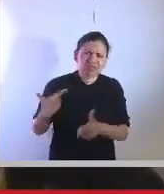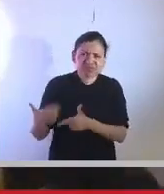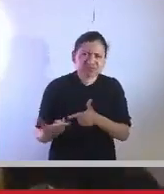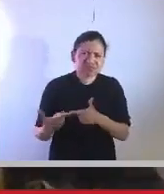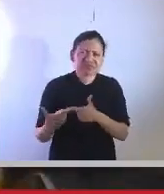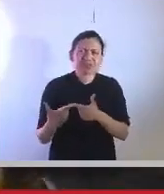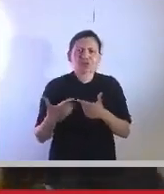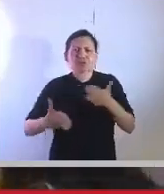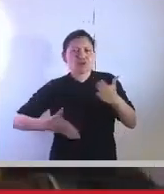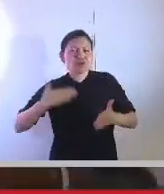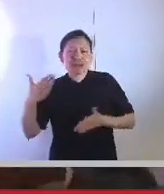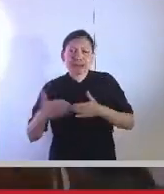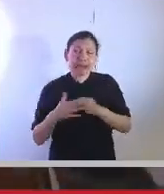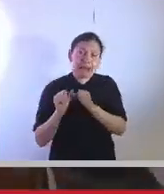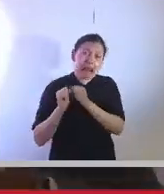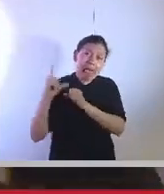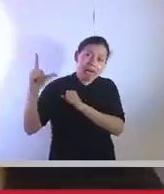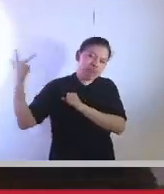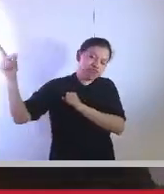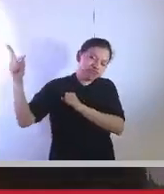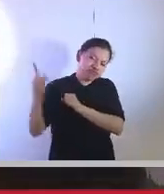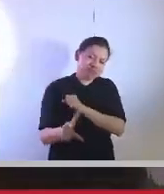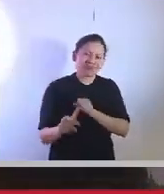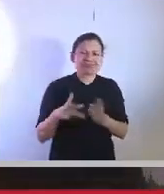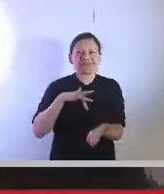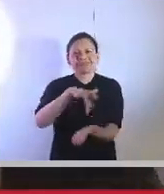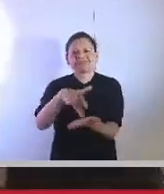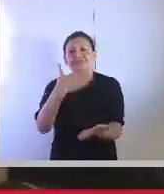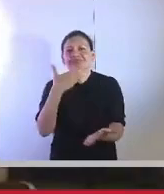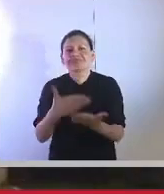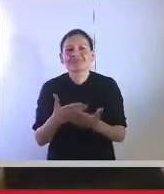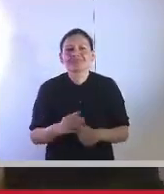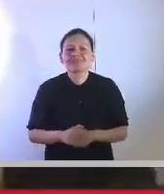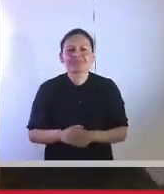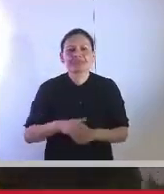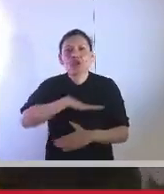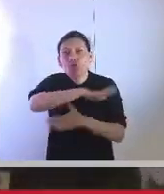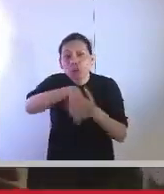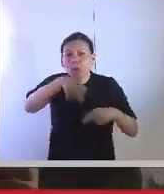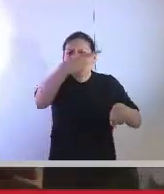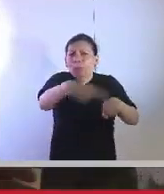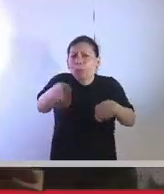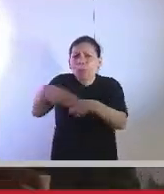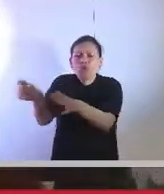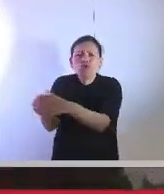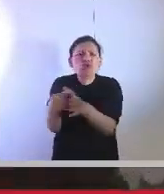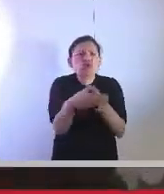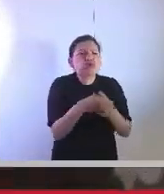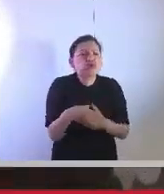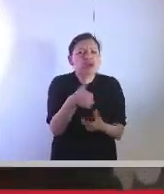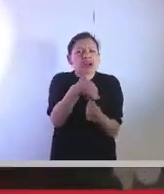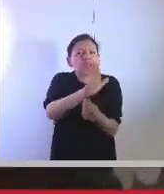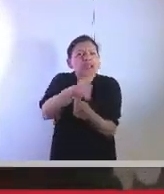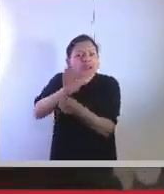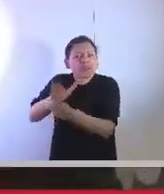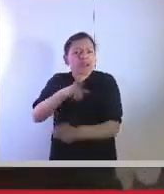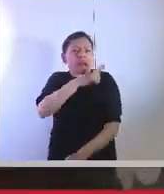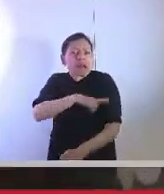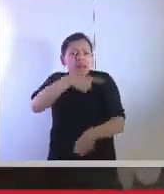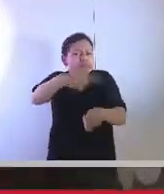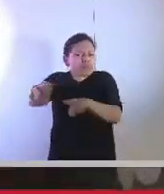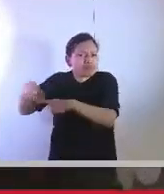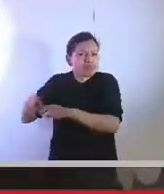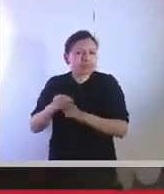mucho que vengamos de tan lejos y estén aquí presentes. A todas las creencias y religiones y espiritualidades que hay en el